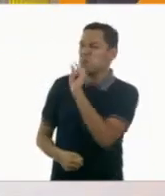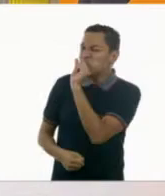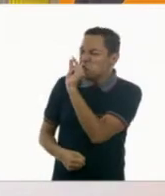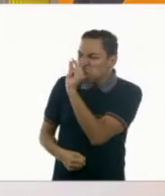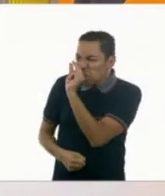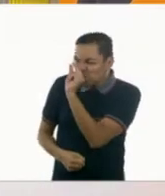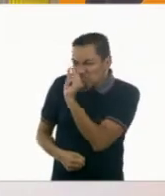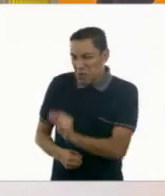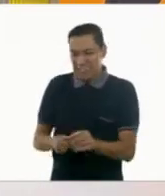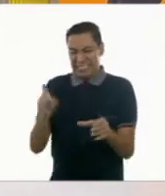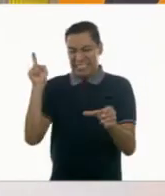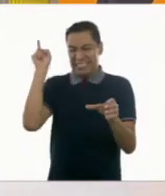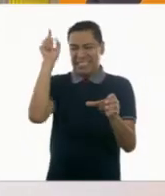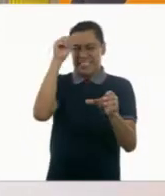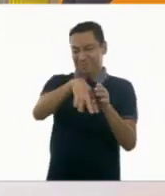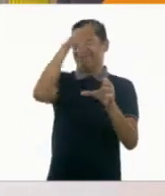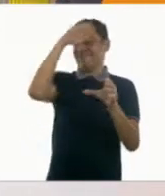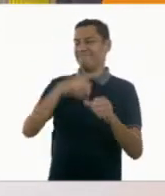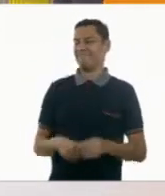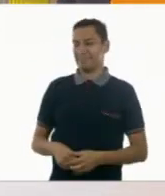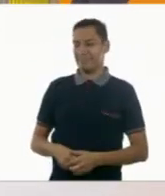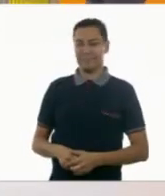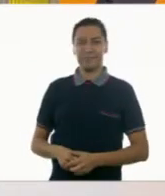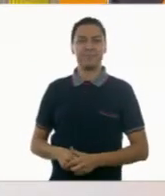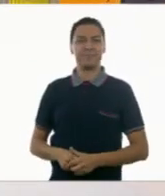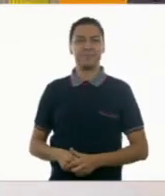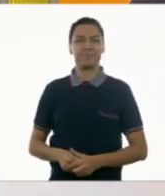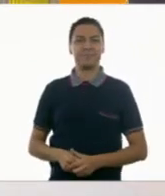punto, casi, a nada.